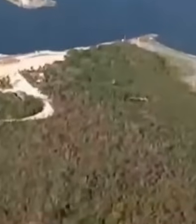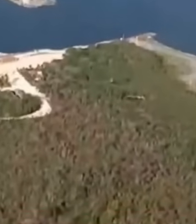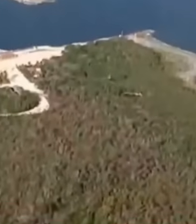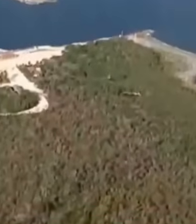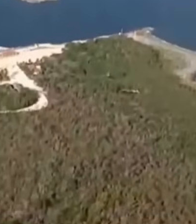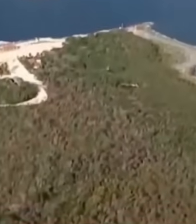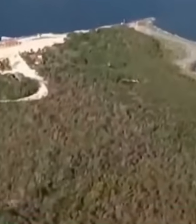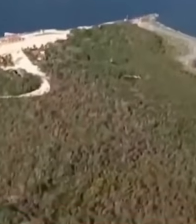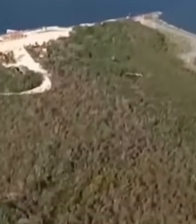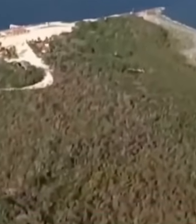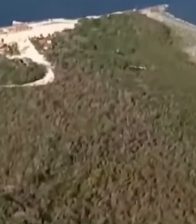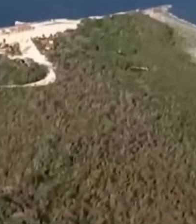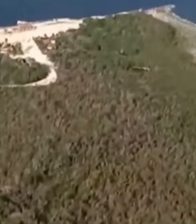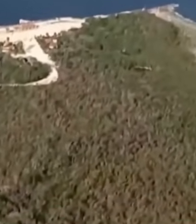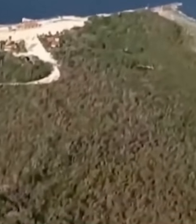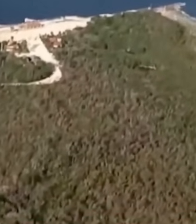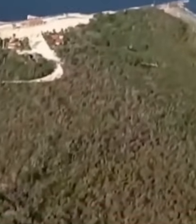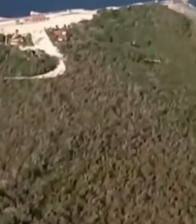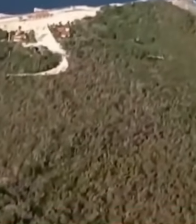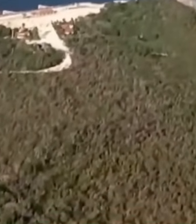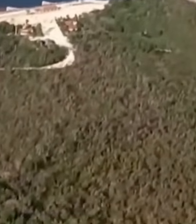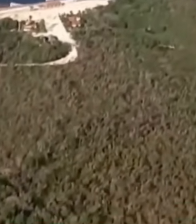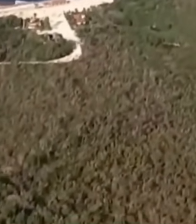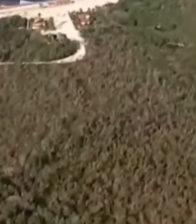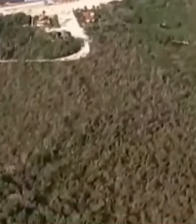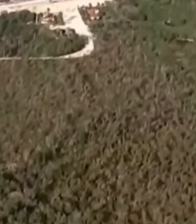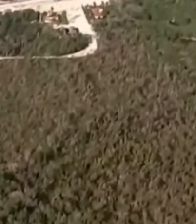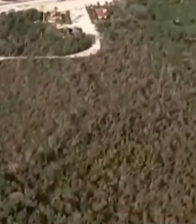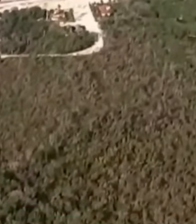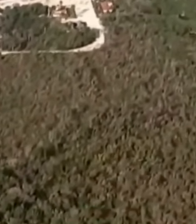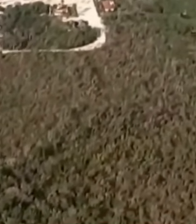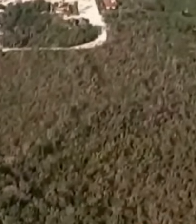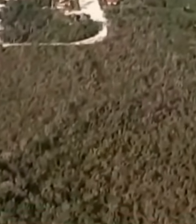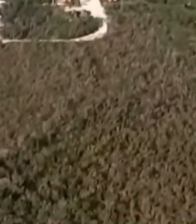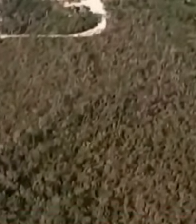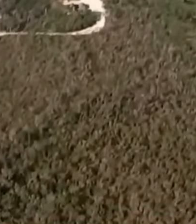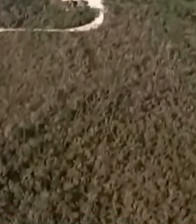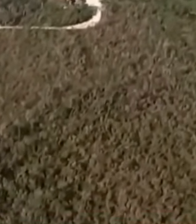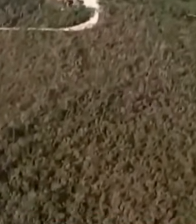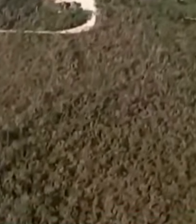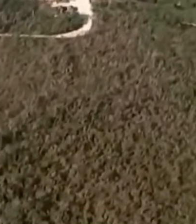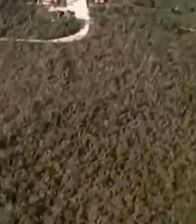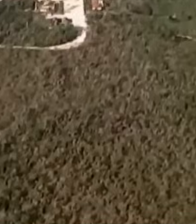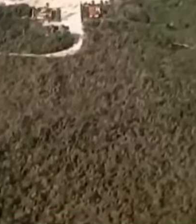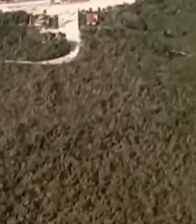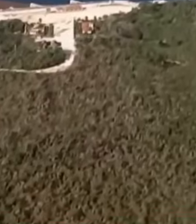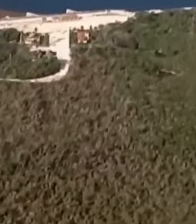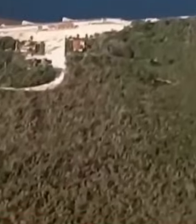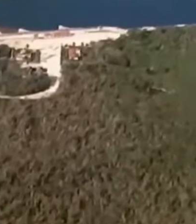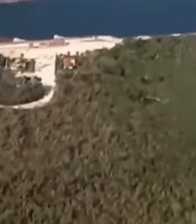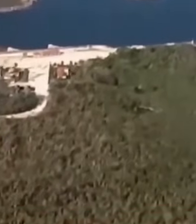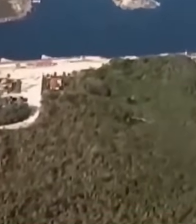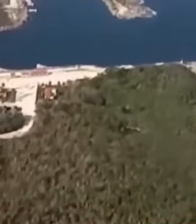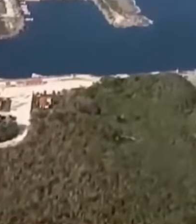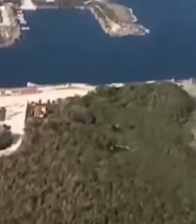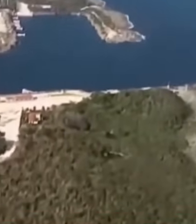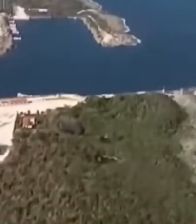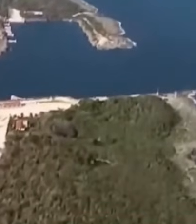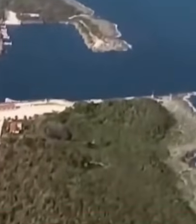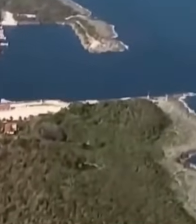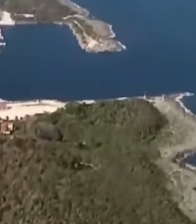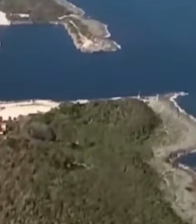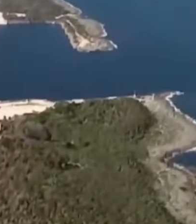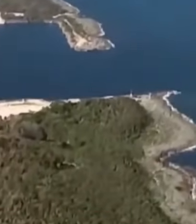La Riviera Maya se extiende a lo largo de 131 kilómetros entre Cancún y Tulum, en el estado de Quintana Roo.